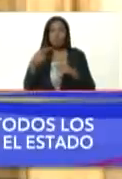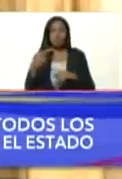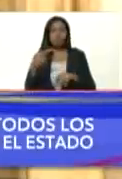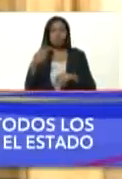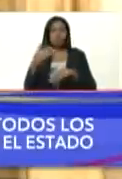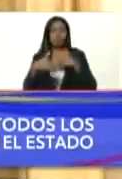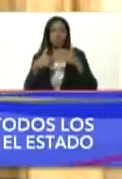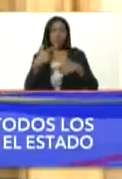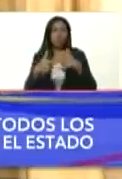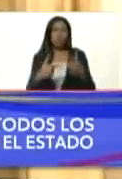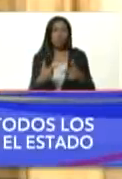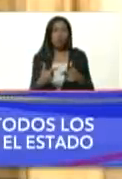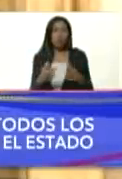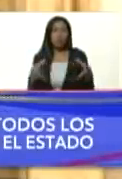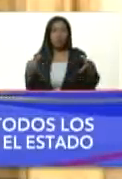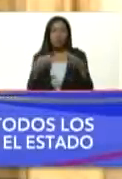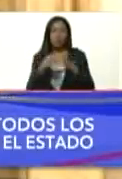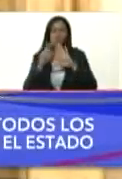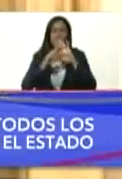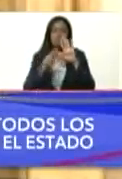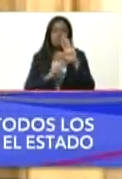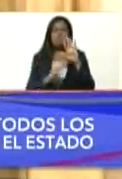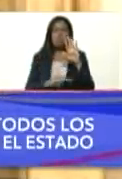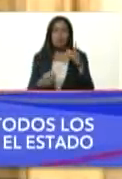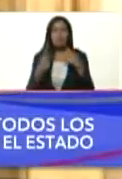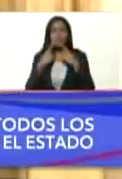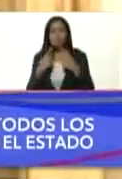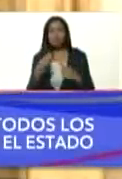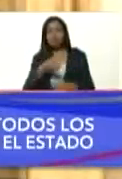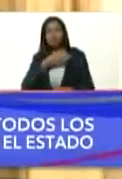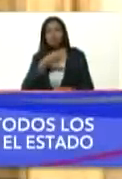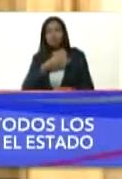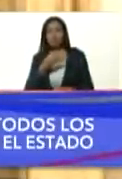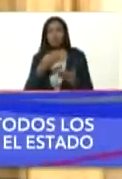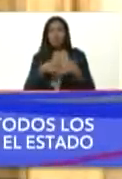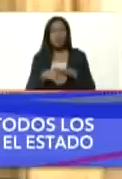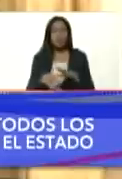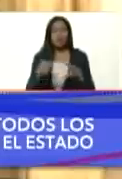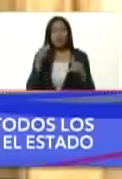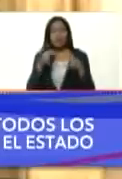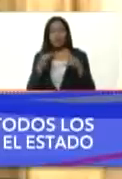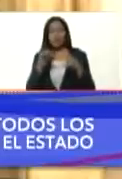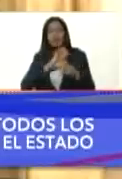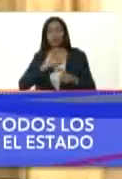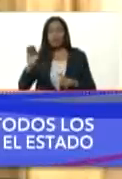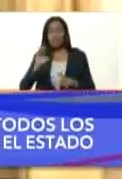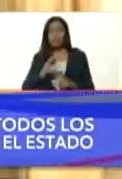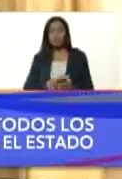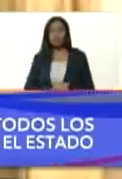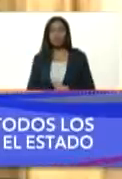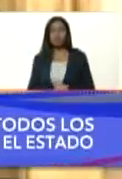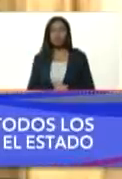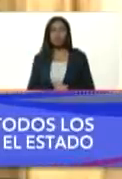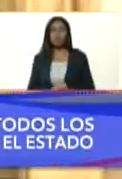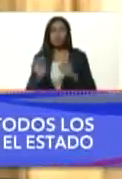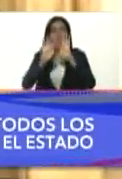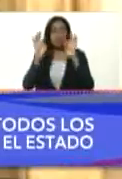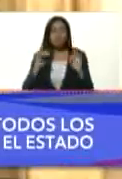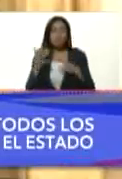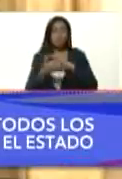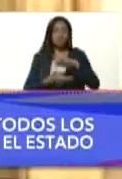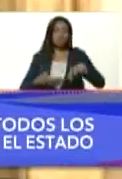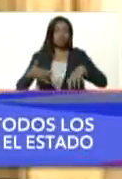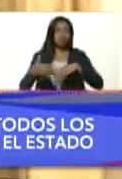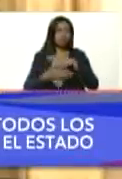horas un conjunto de beneficios sociales a través del cartel de la patria con motivo de la crisis